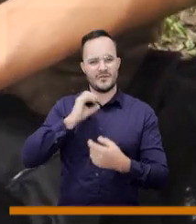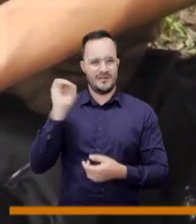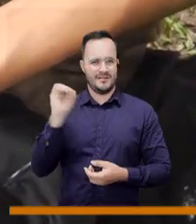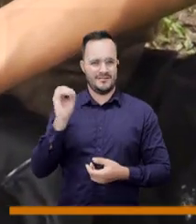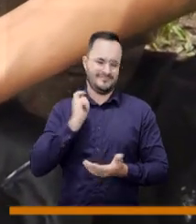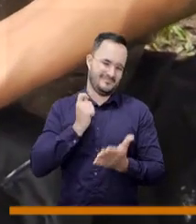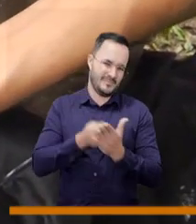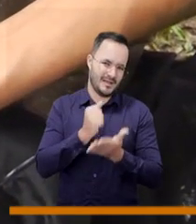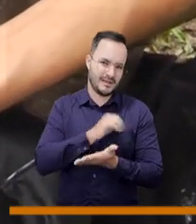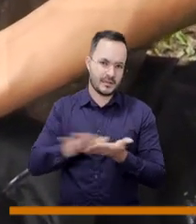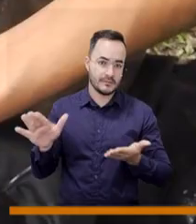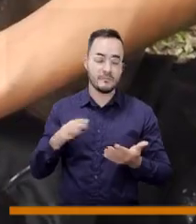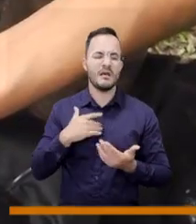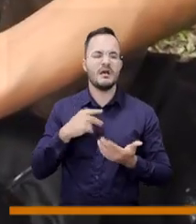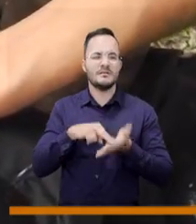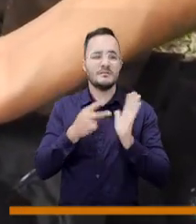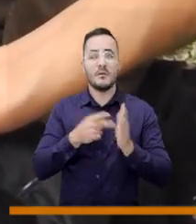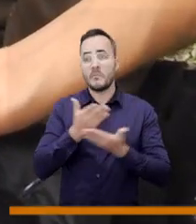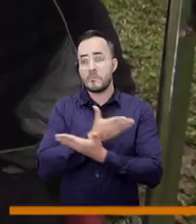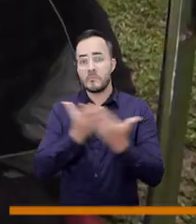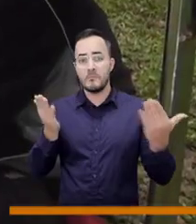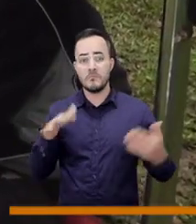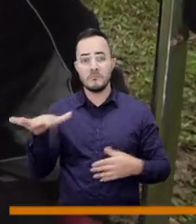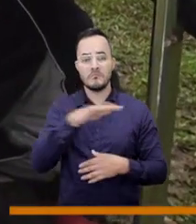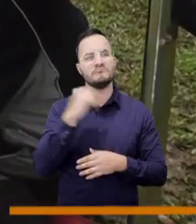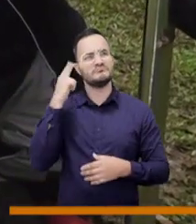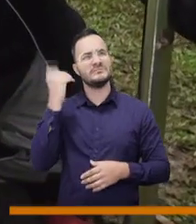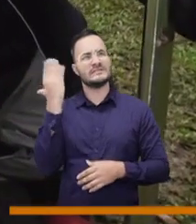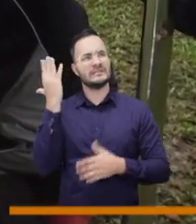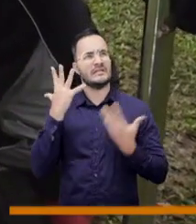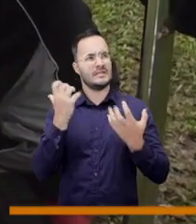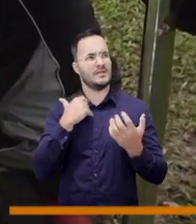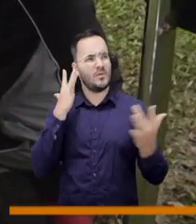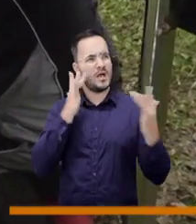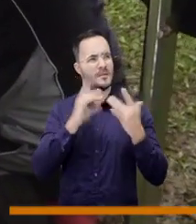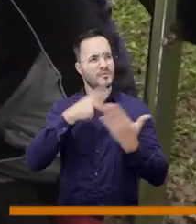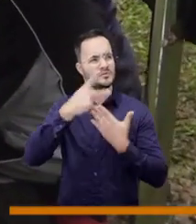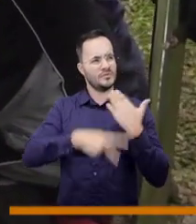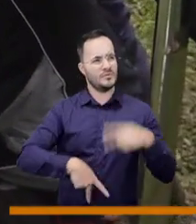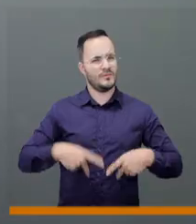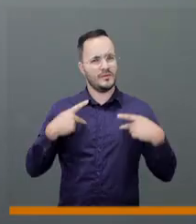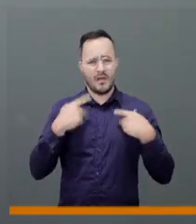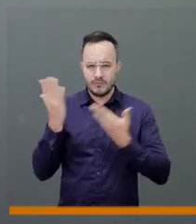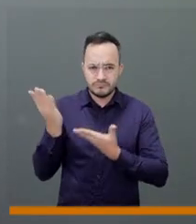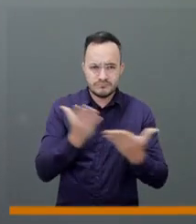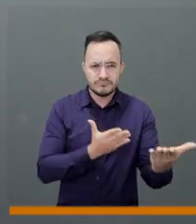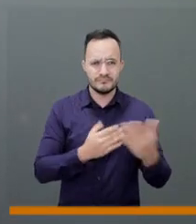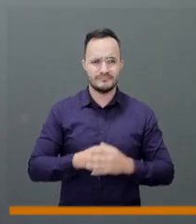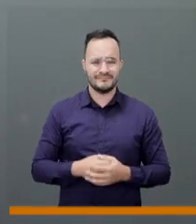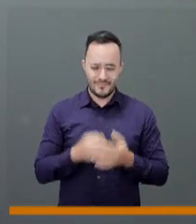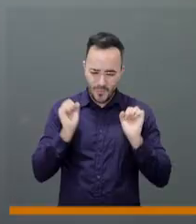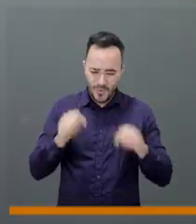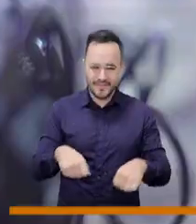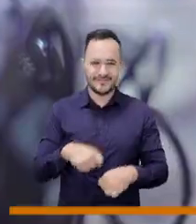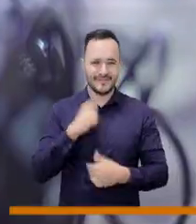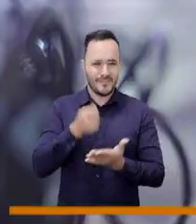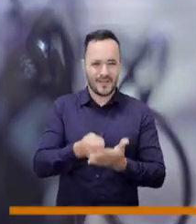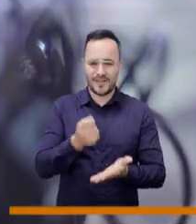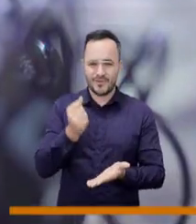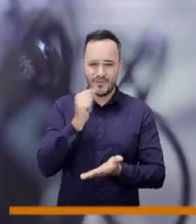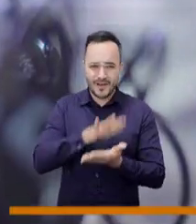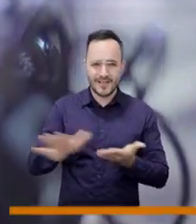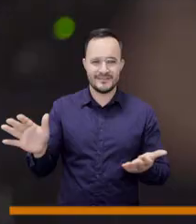donde a través de matrícula cero, cualquier persona en Medellín que ve el cine como un proyecto de vida y quiere estudiar esta carrera, lo puede hacer a través